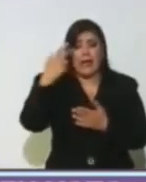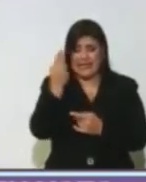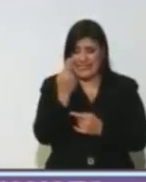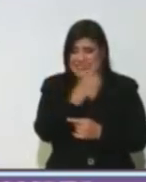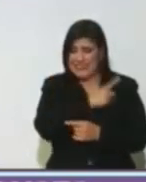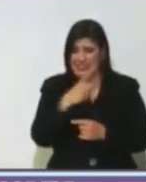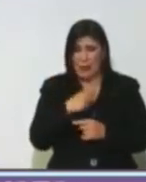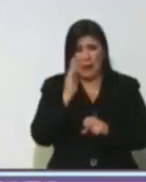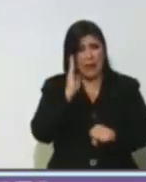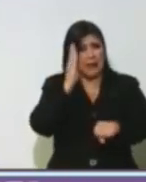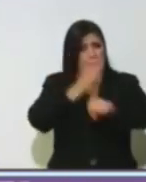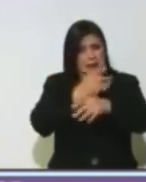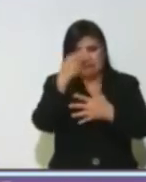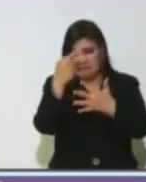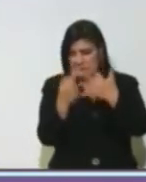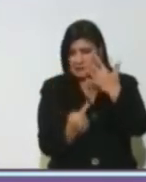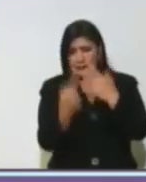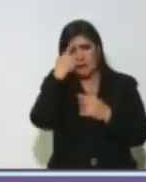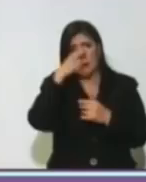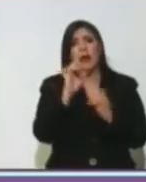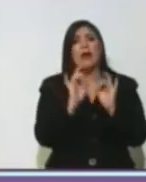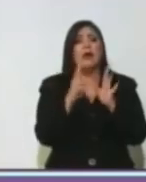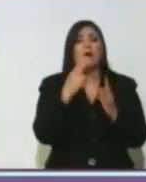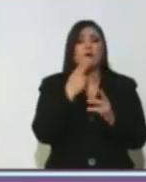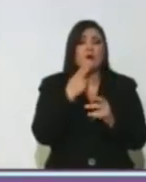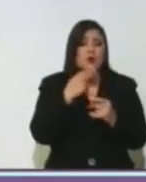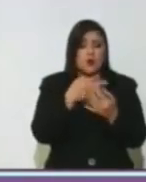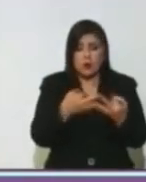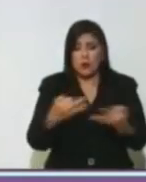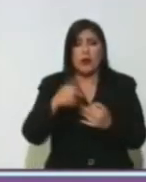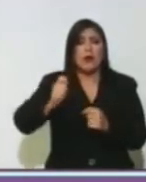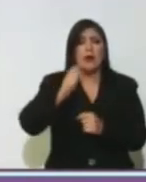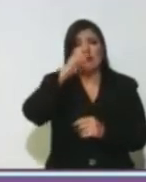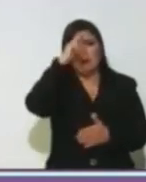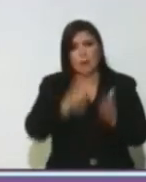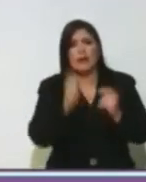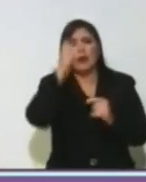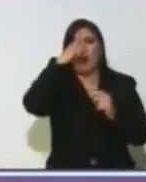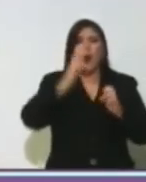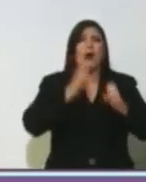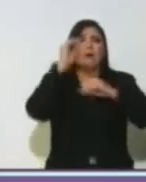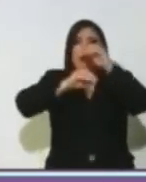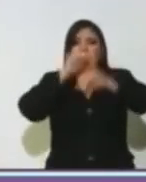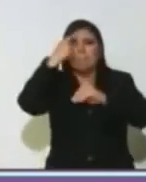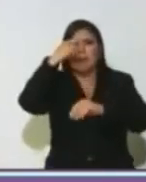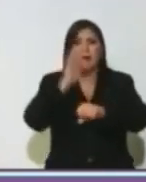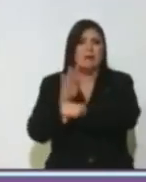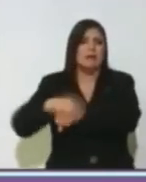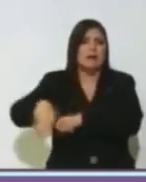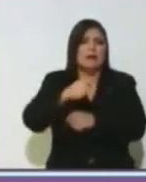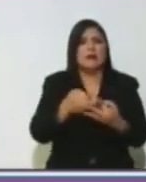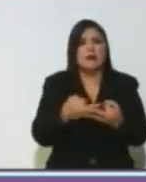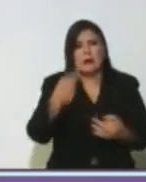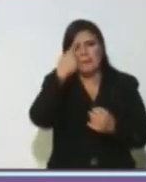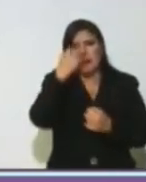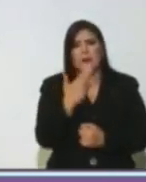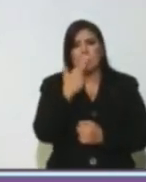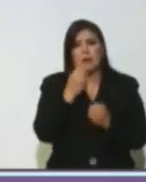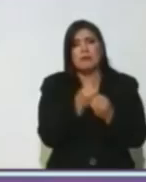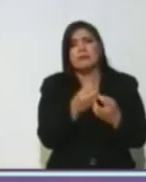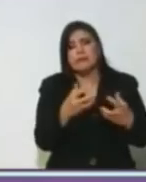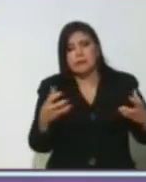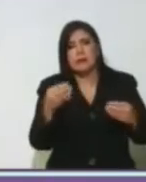pueda sancionar las violaciones al uso de suelo y a las construcciones irregulares para proteger el suelo de conservación y tener un crecimiento